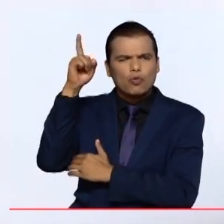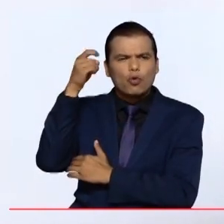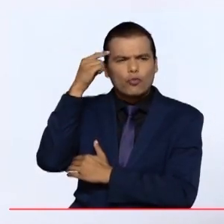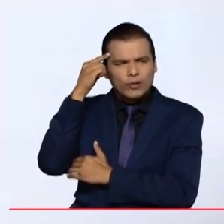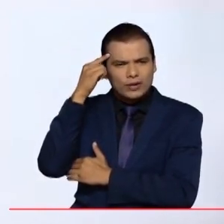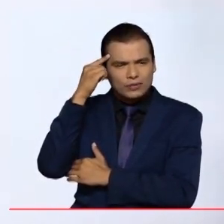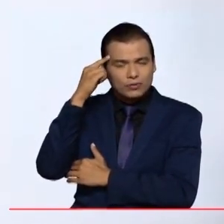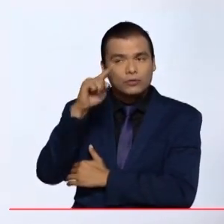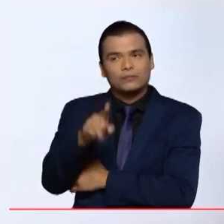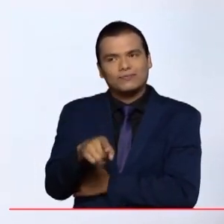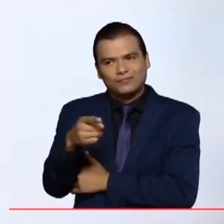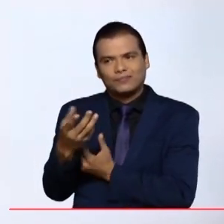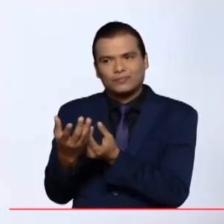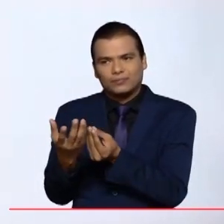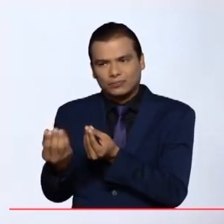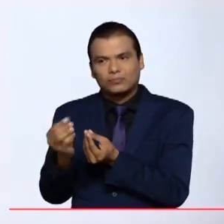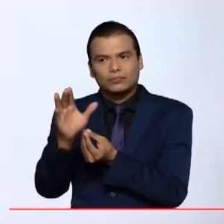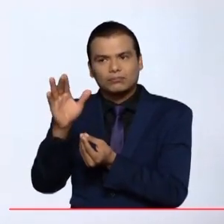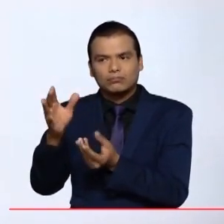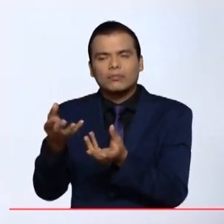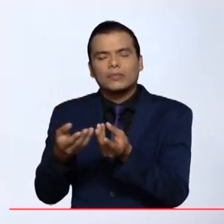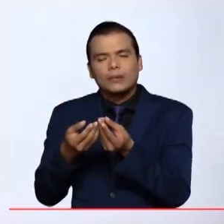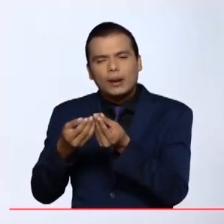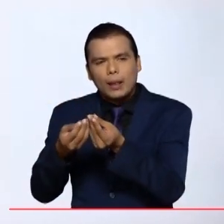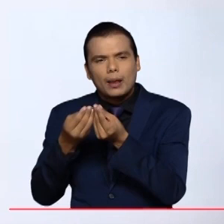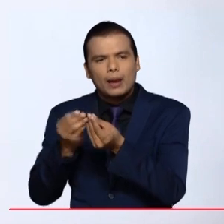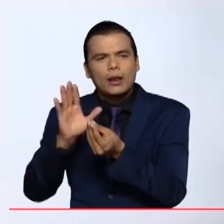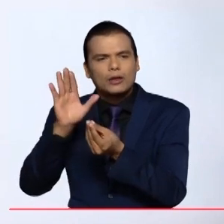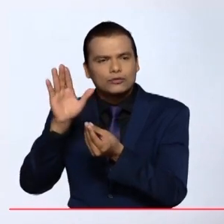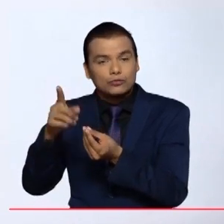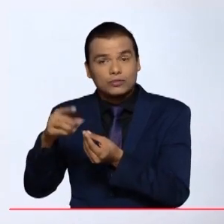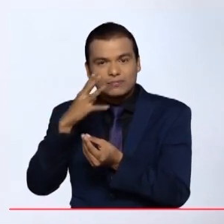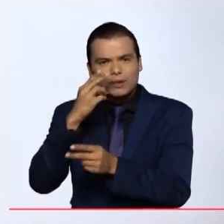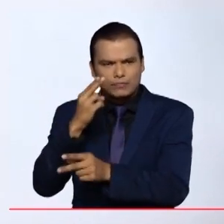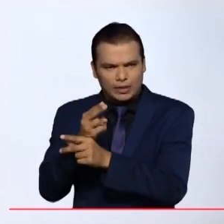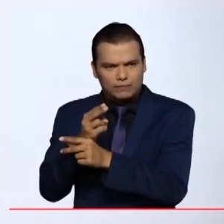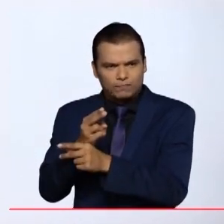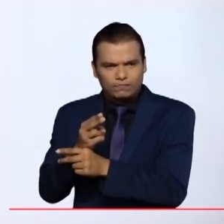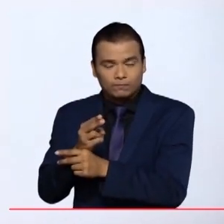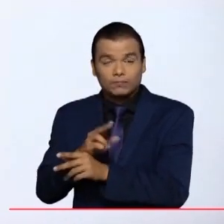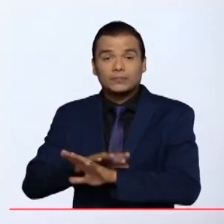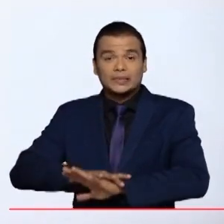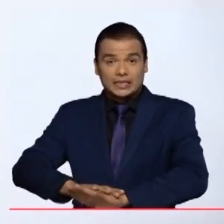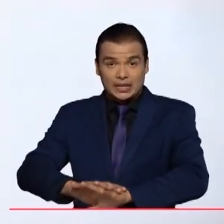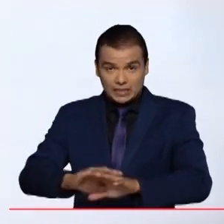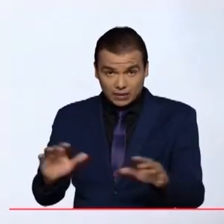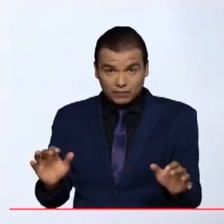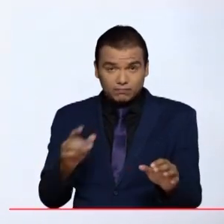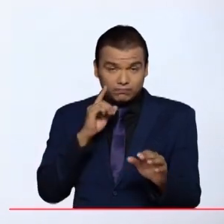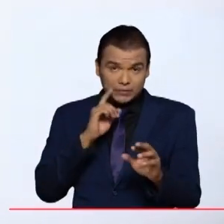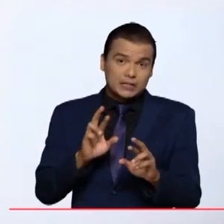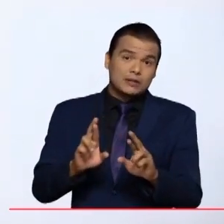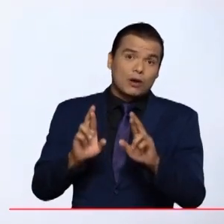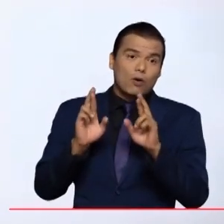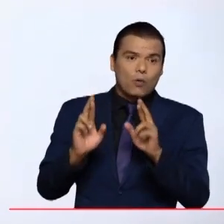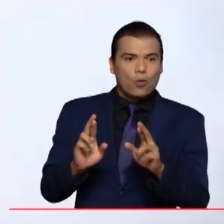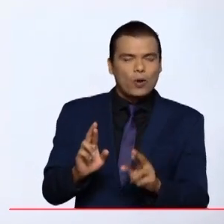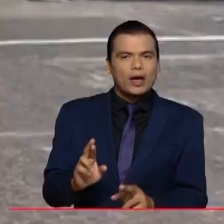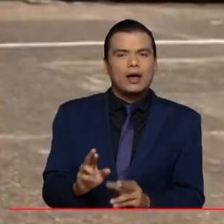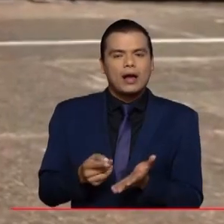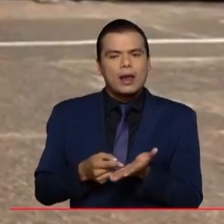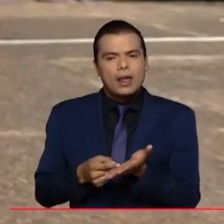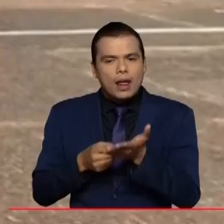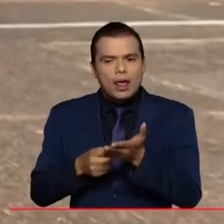y estas agrupaciones llamadas bandas delincuenciales. Y queremos que avance en bien de una